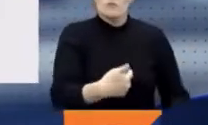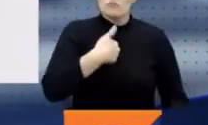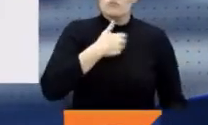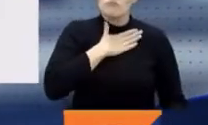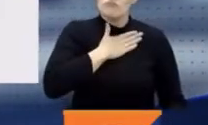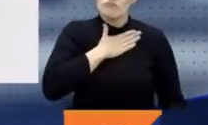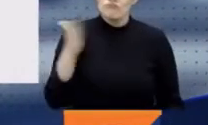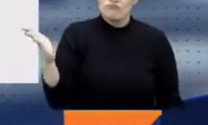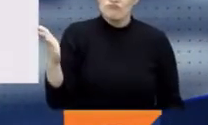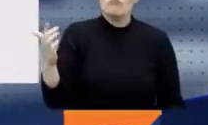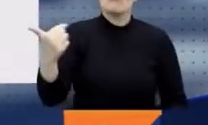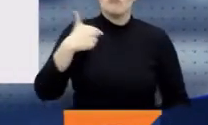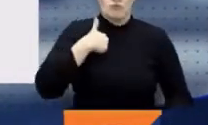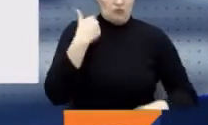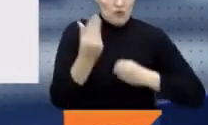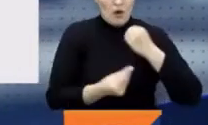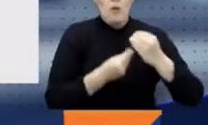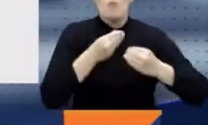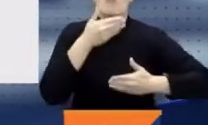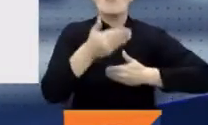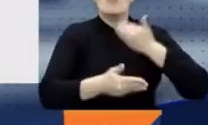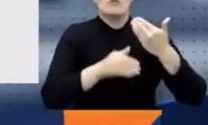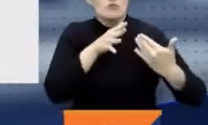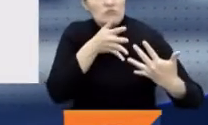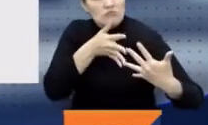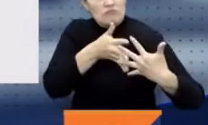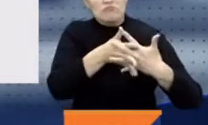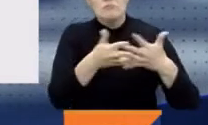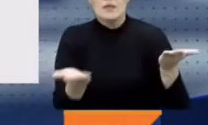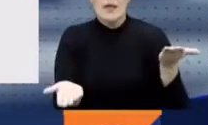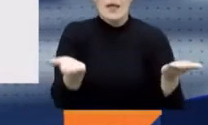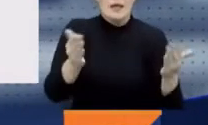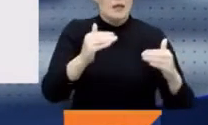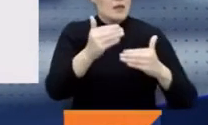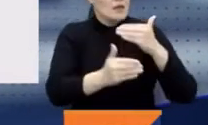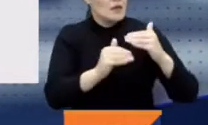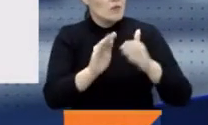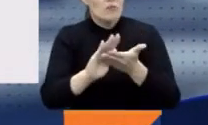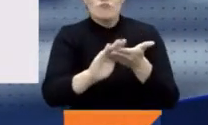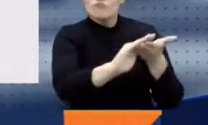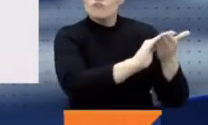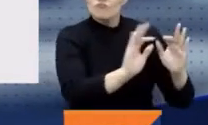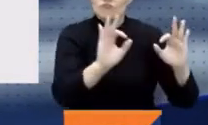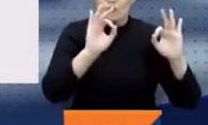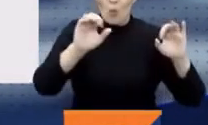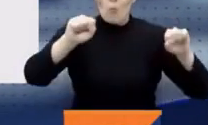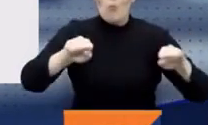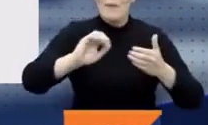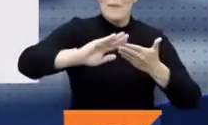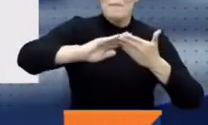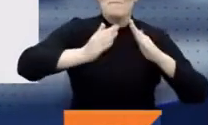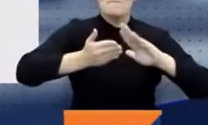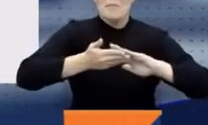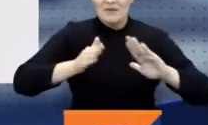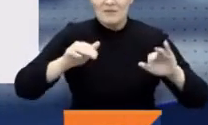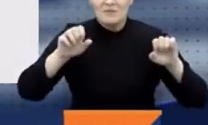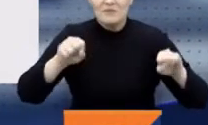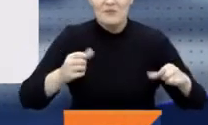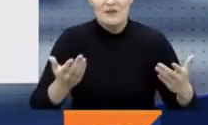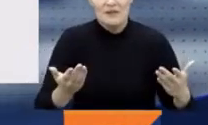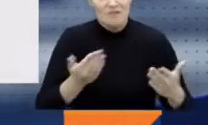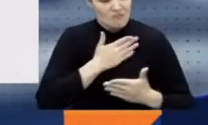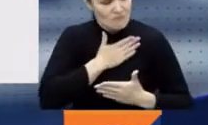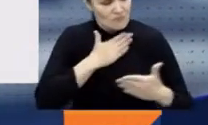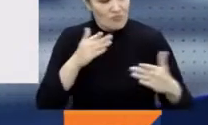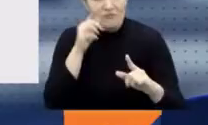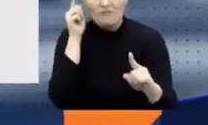para construir procesos de armonía, de equilibrio, entre paréntesis podemos decir la paz. Que cuenten con nosotros para la